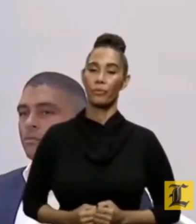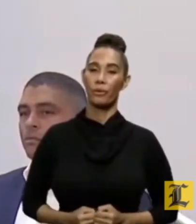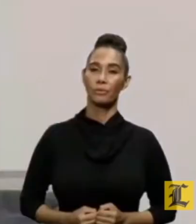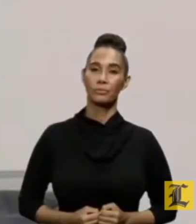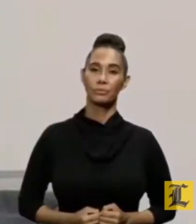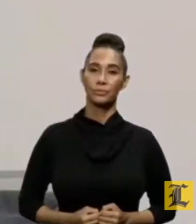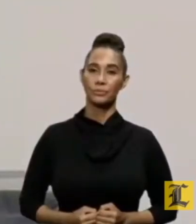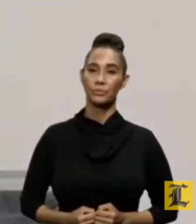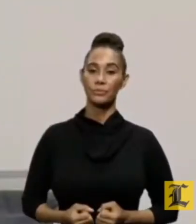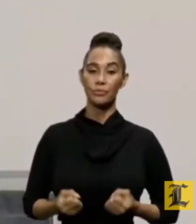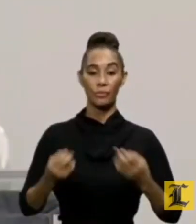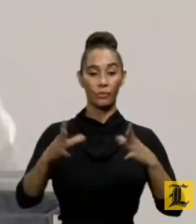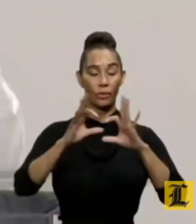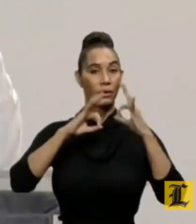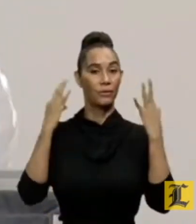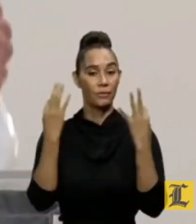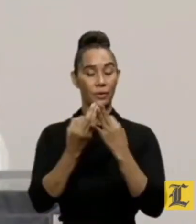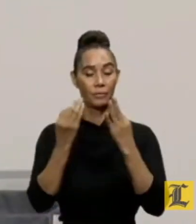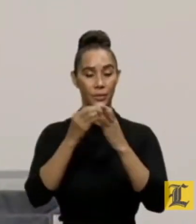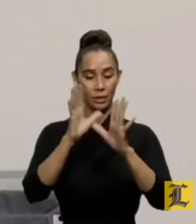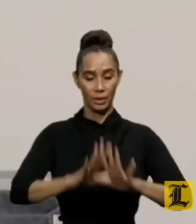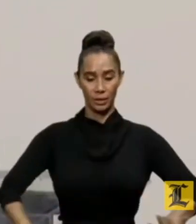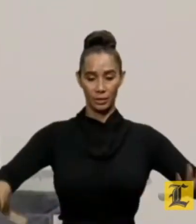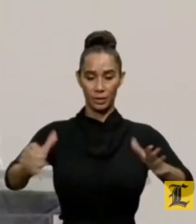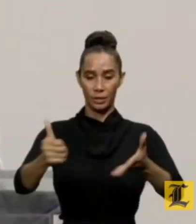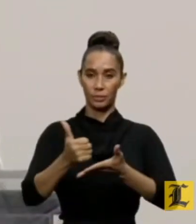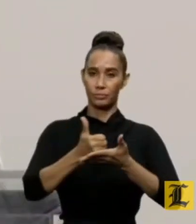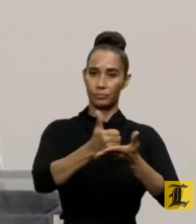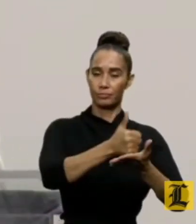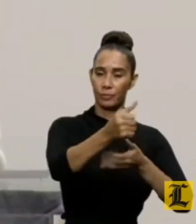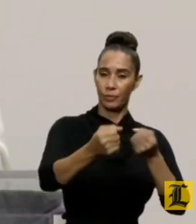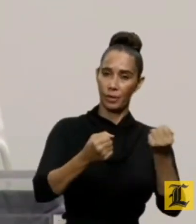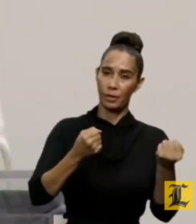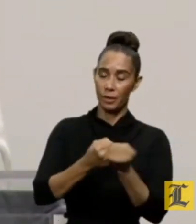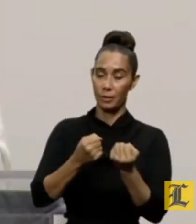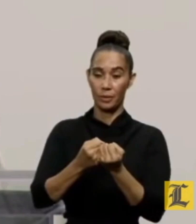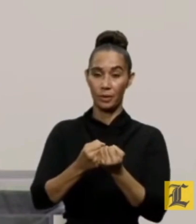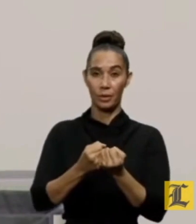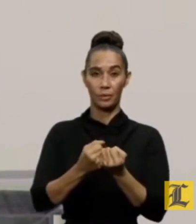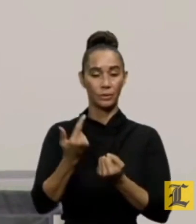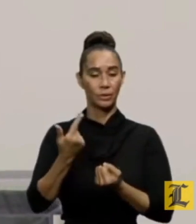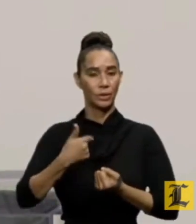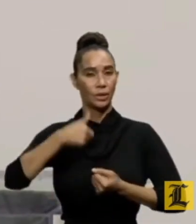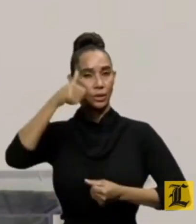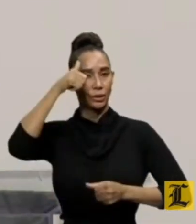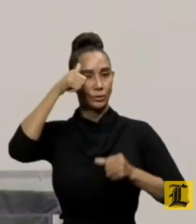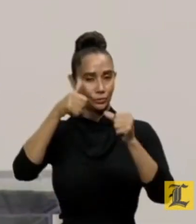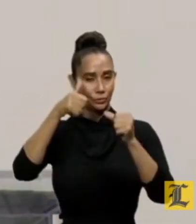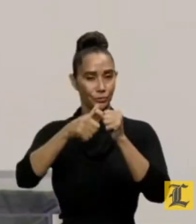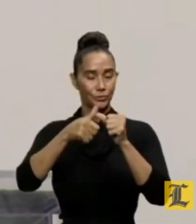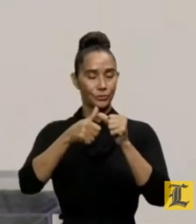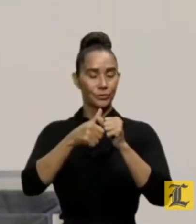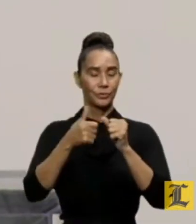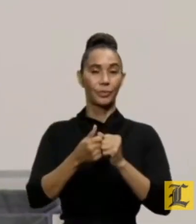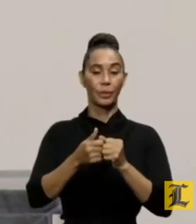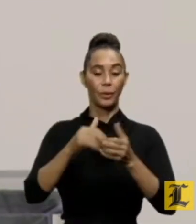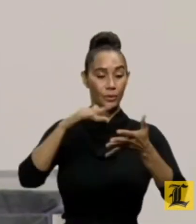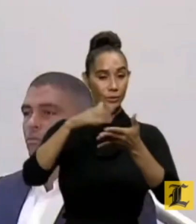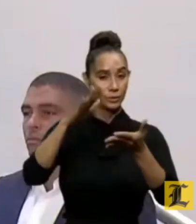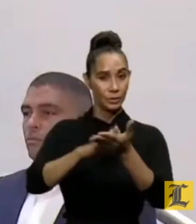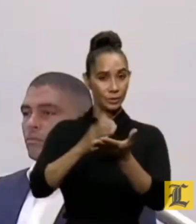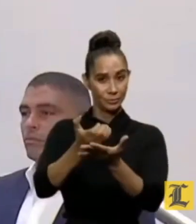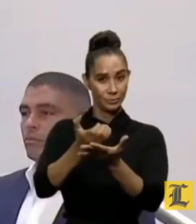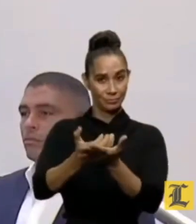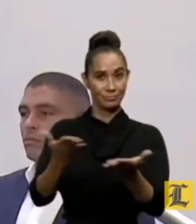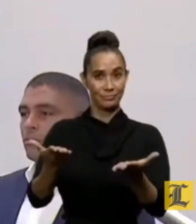gran familia que es capaz de generar espacios en los que ayudarnos. Y yo recuerdo, y lo voy a tomar esto como paréntesis, cuando yo estudiaba